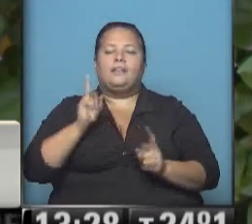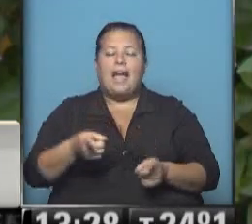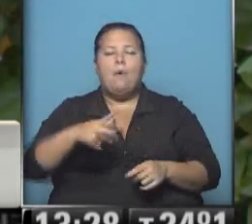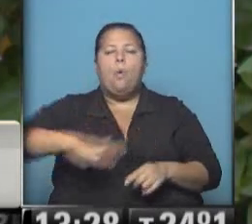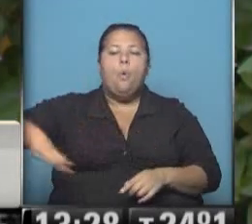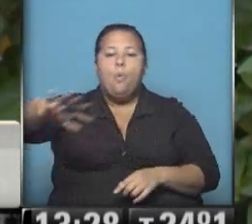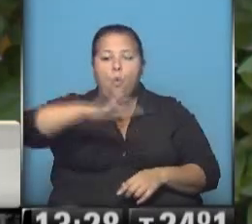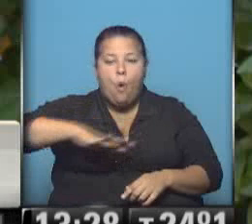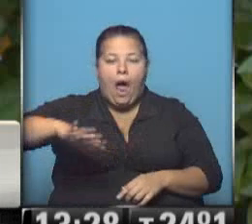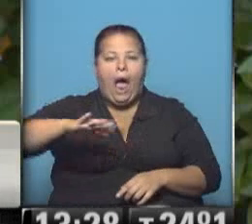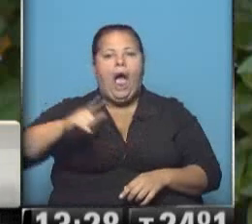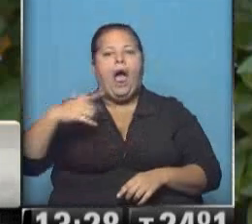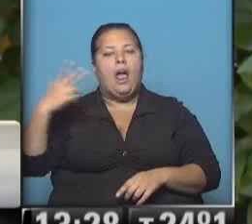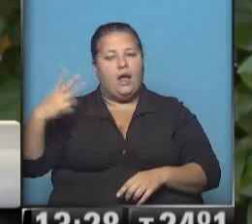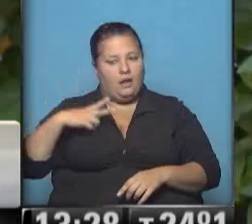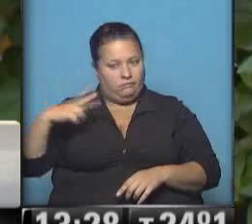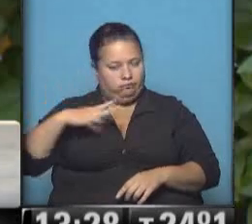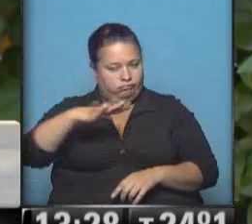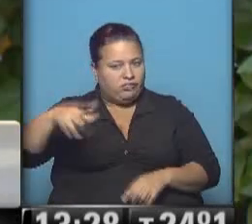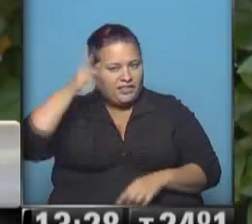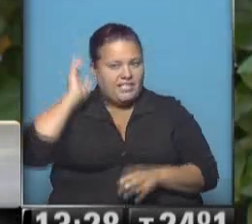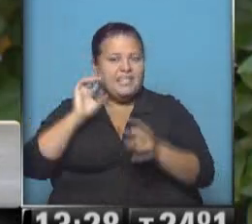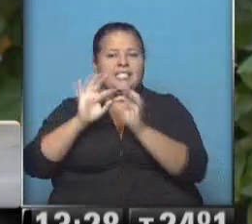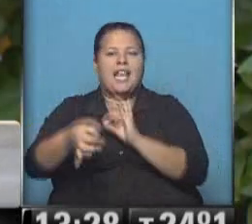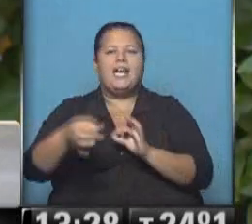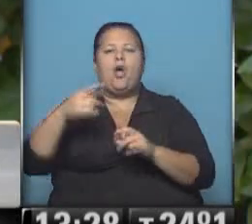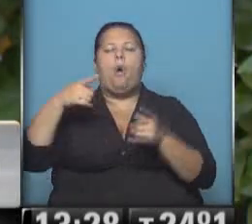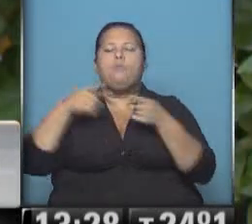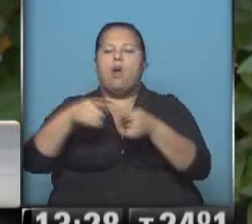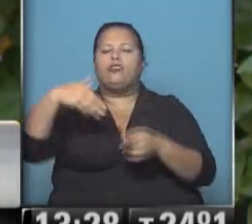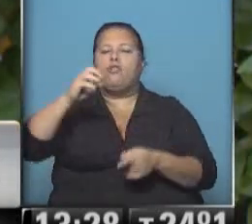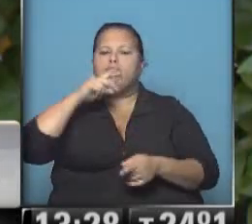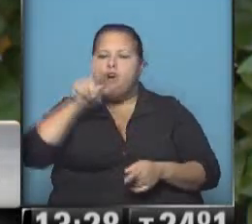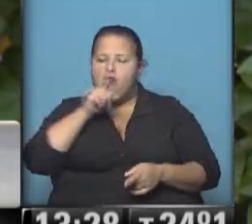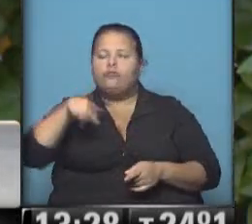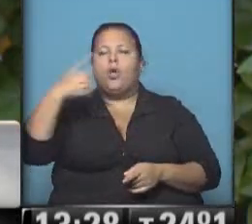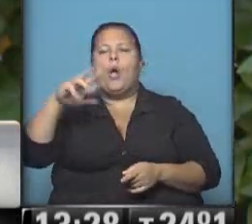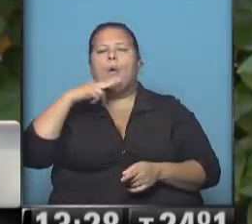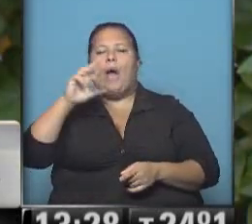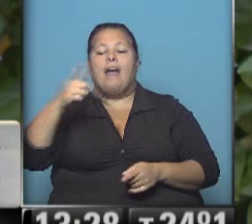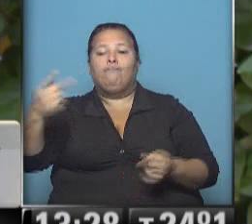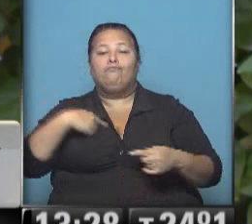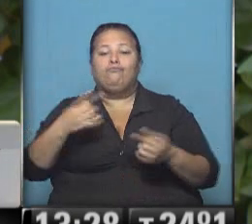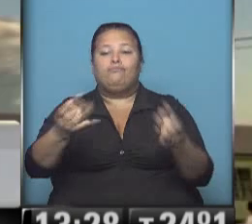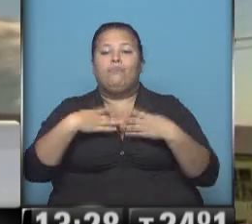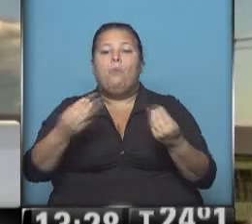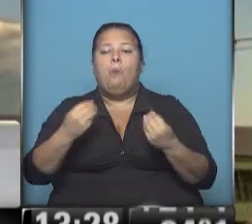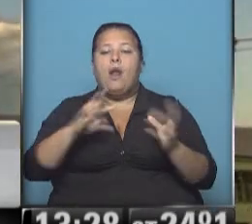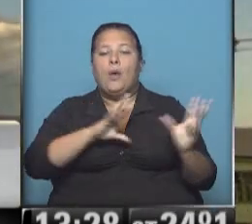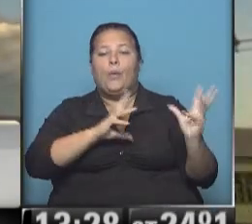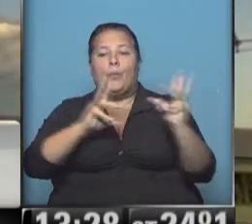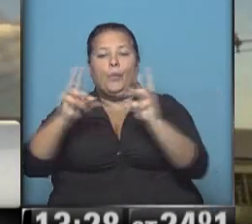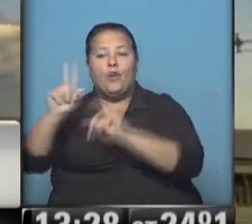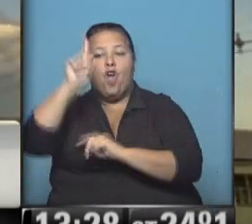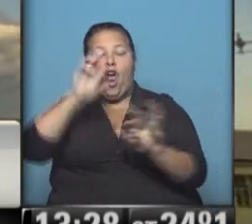zona económicamente muy importante de chile está cerca de Puerto varas Puerto mon y nosotros nos afecta directamente Porque los vientos van al noreste